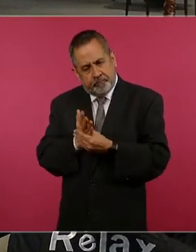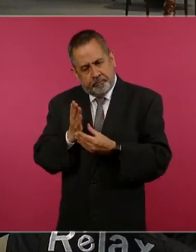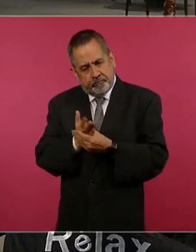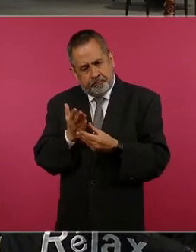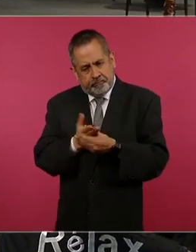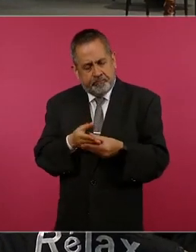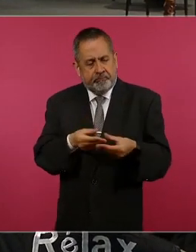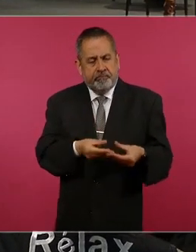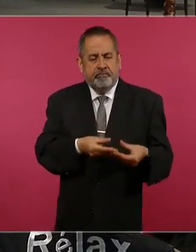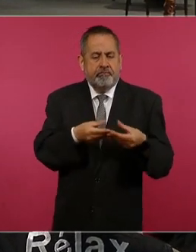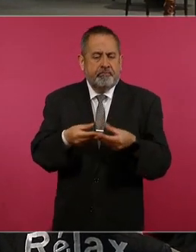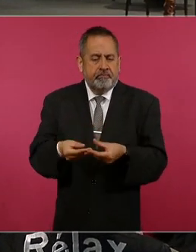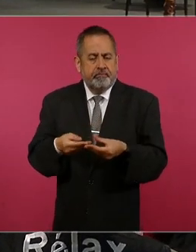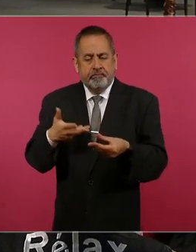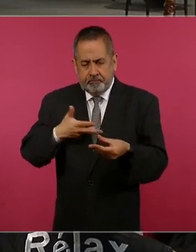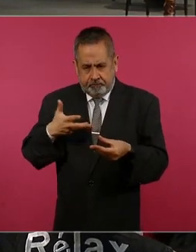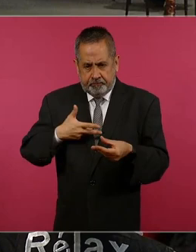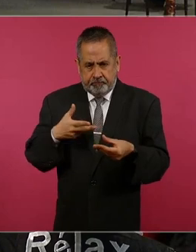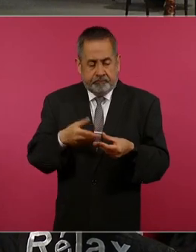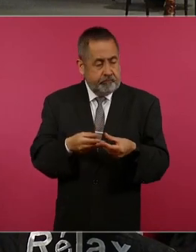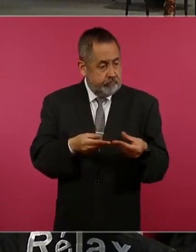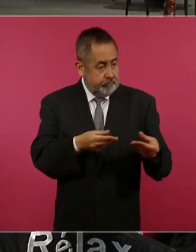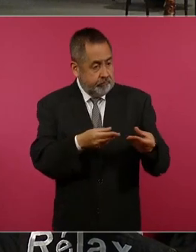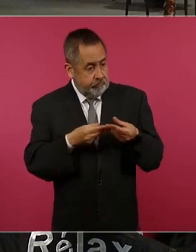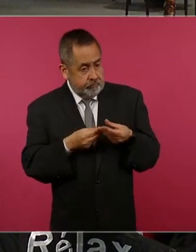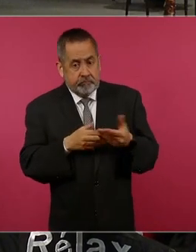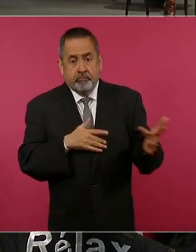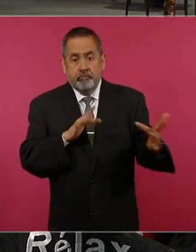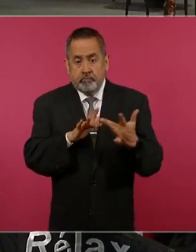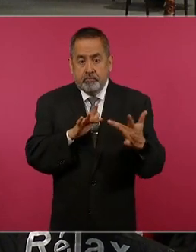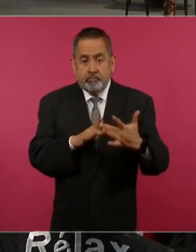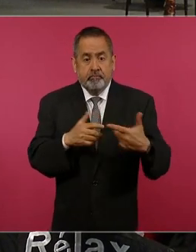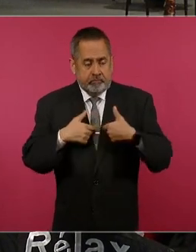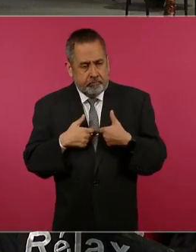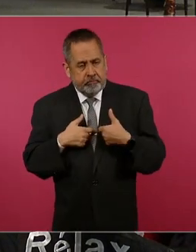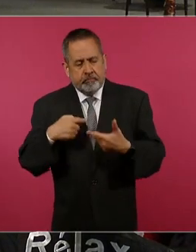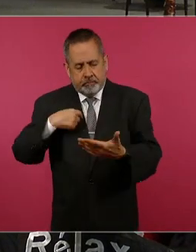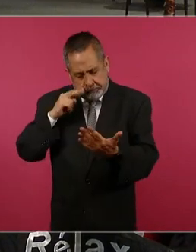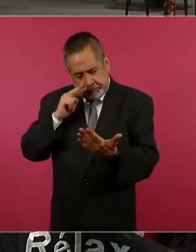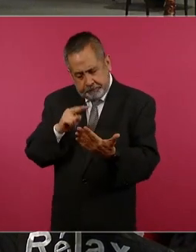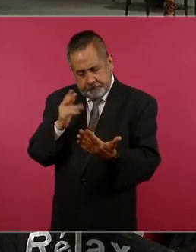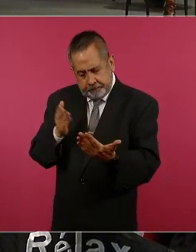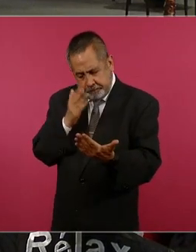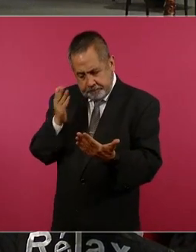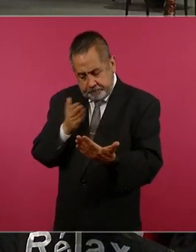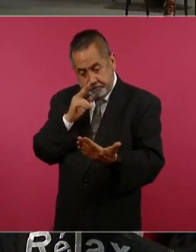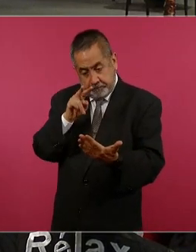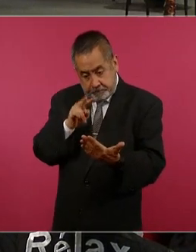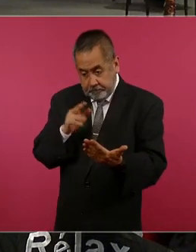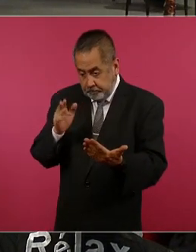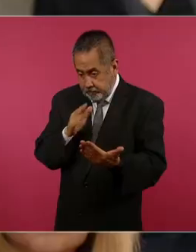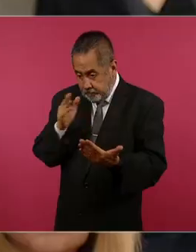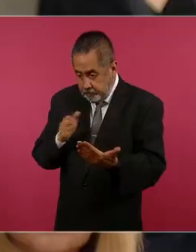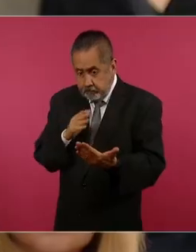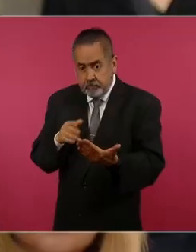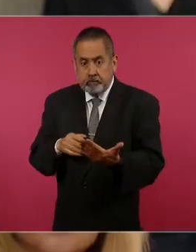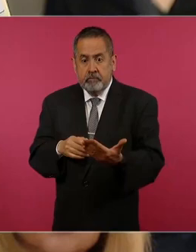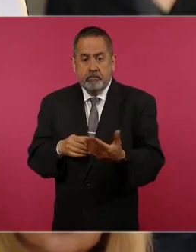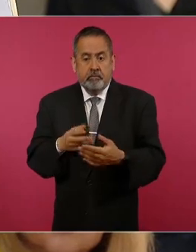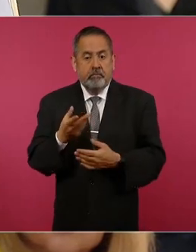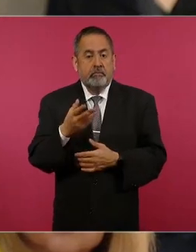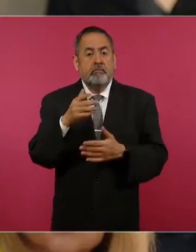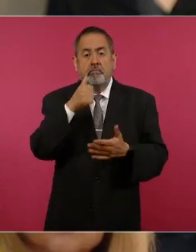elementos y nos ha buscado, revisamos parte de ello e incluso le envía